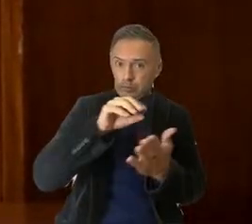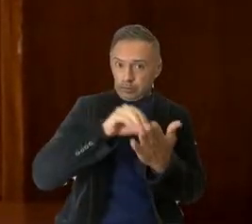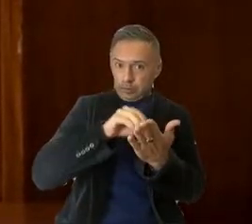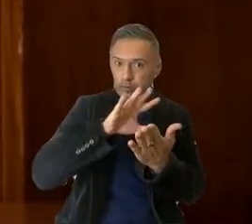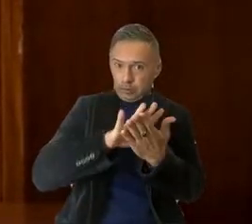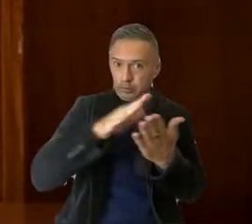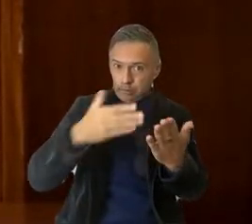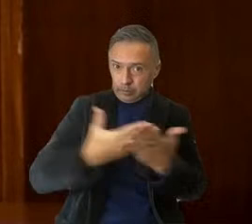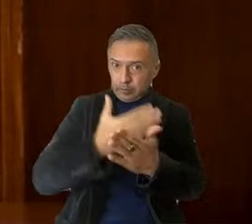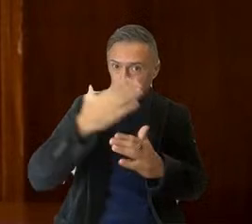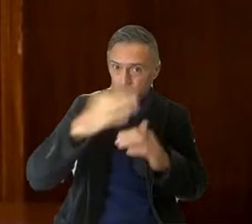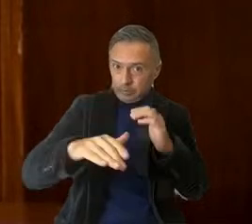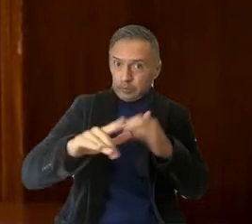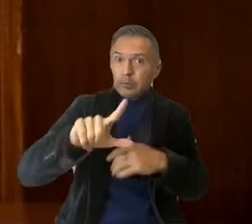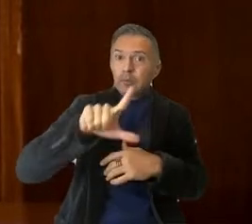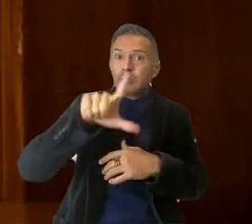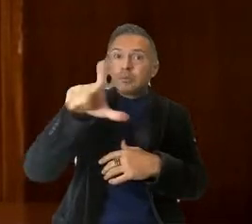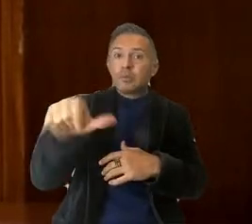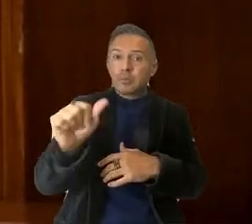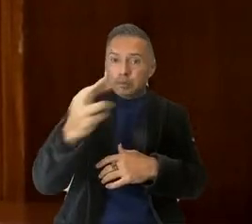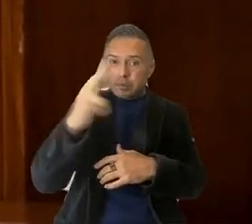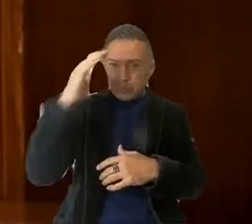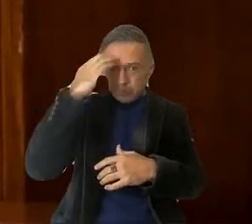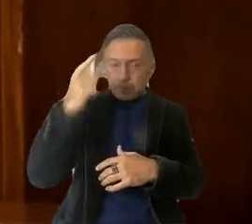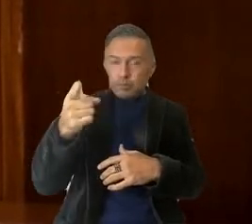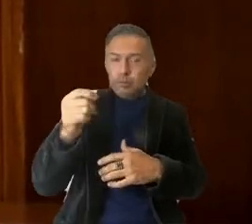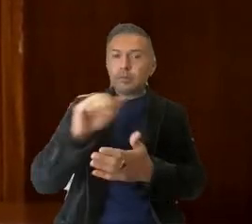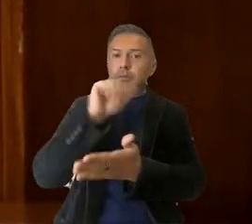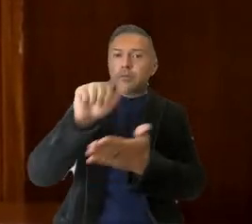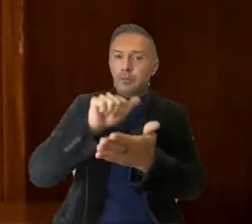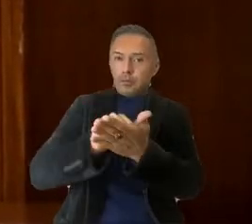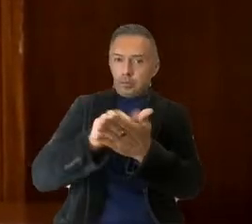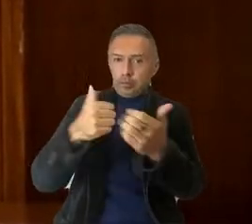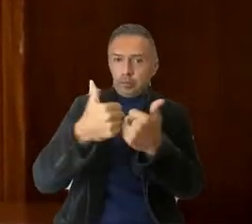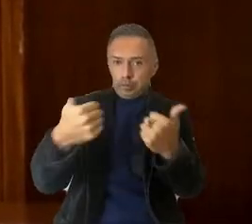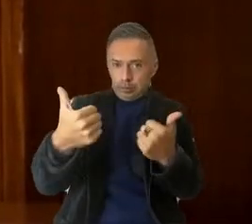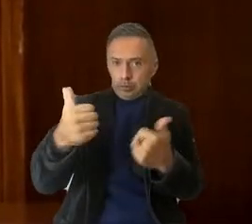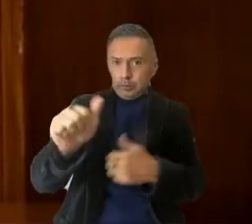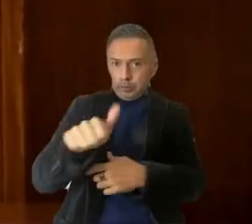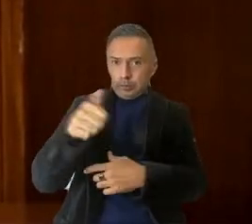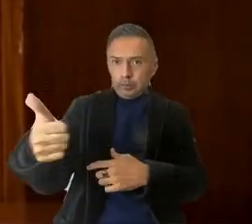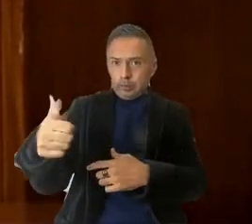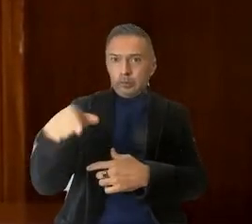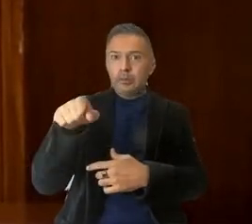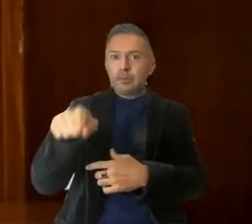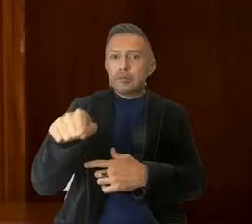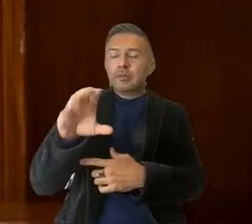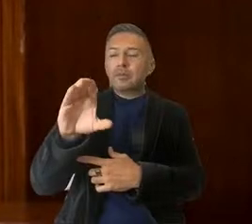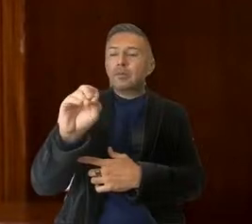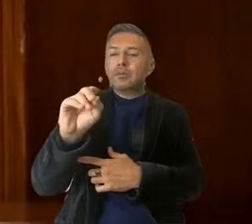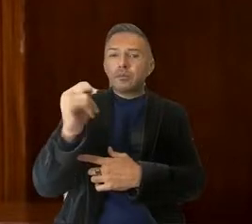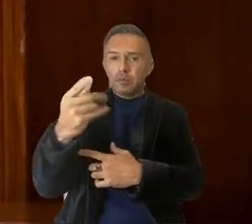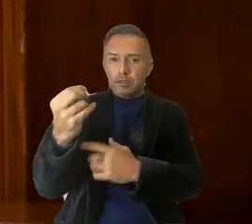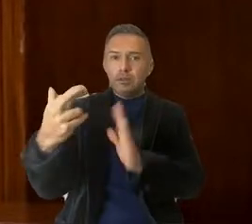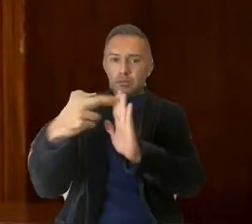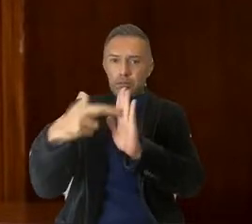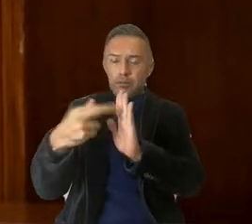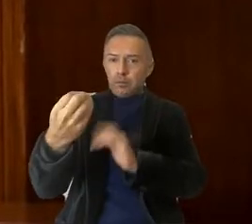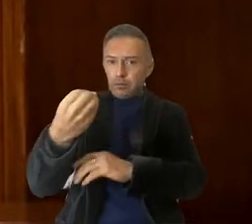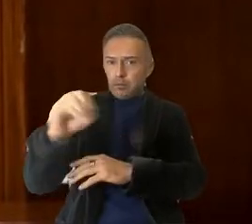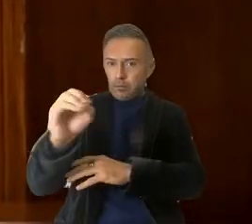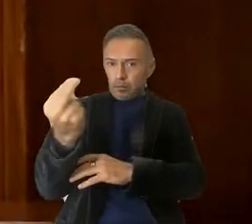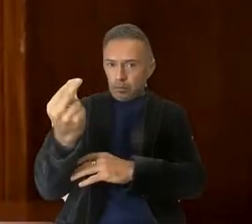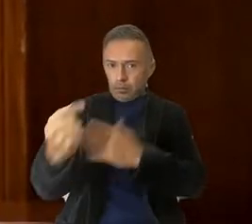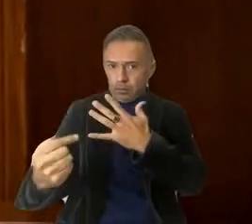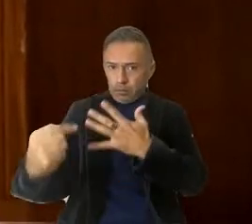nacimiento, se formará el acta separada en la que, además de los requisitos a que se refiere este código, se observarán en